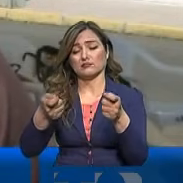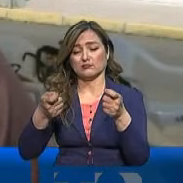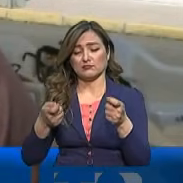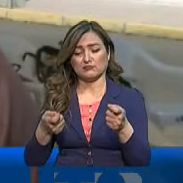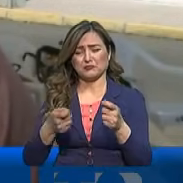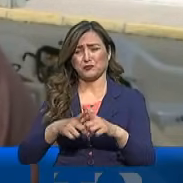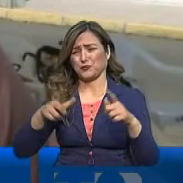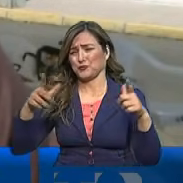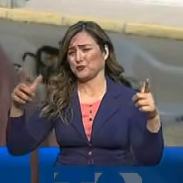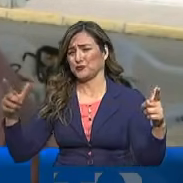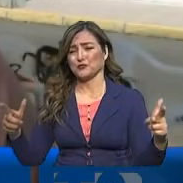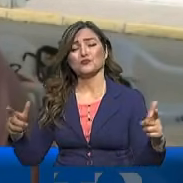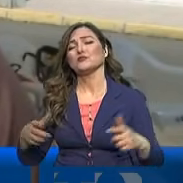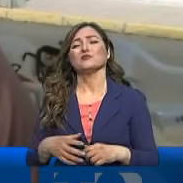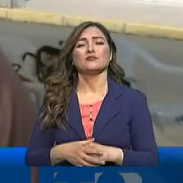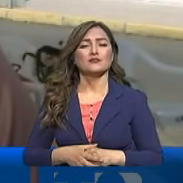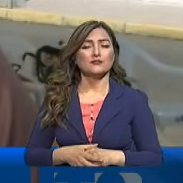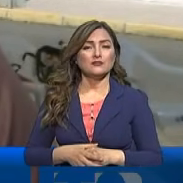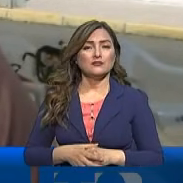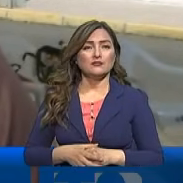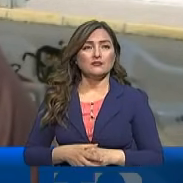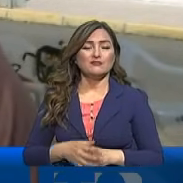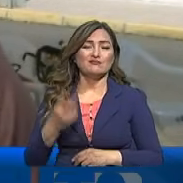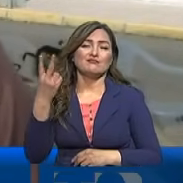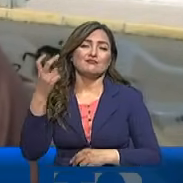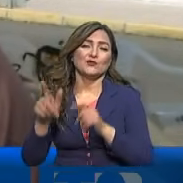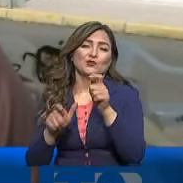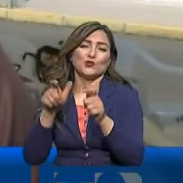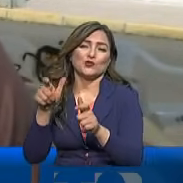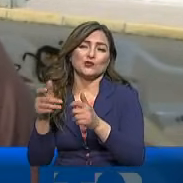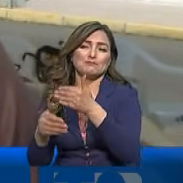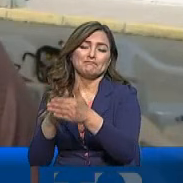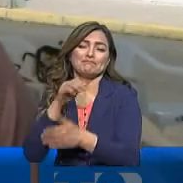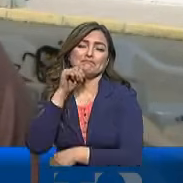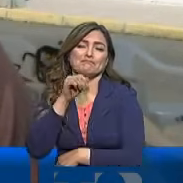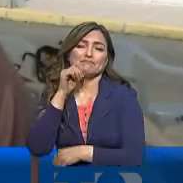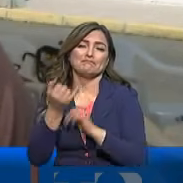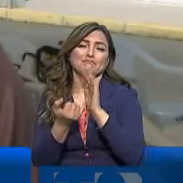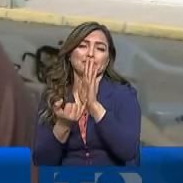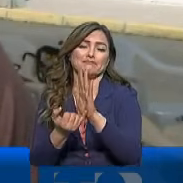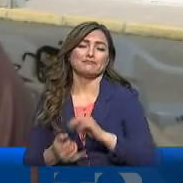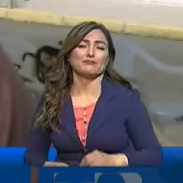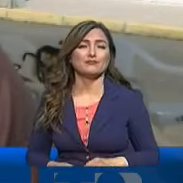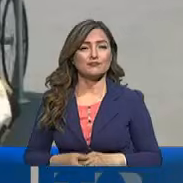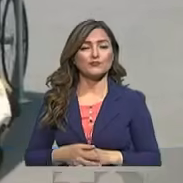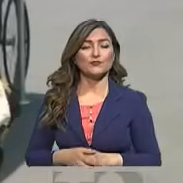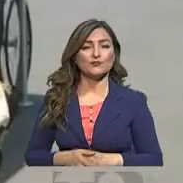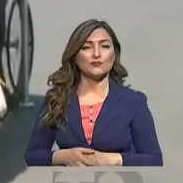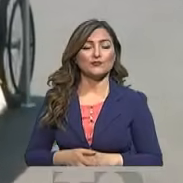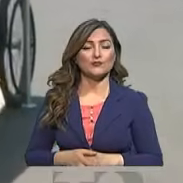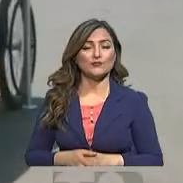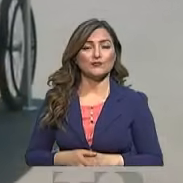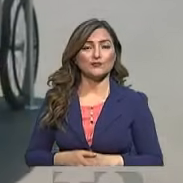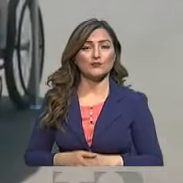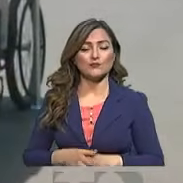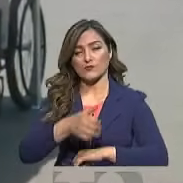es grande, pero nosotros ya solamente tenemos 12 personas en nuestro proceso de identificación. Y